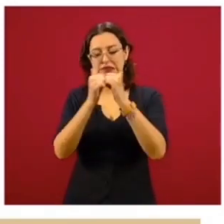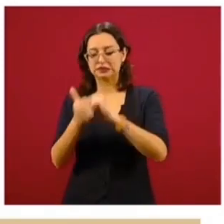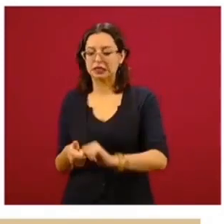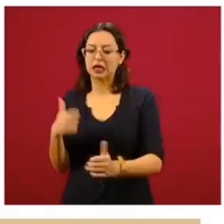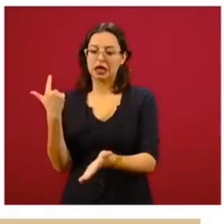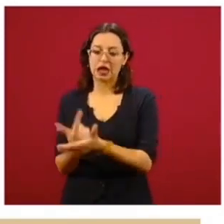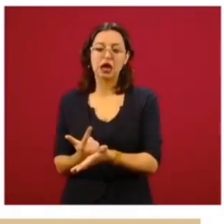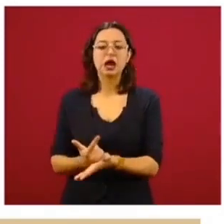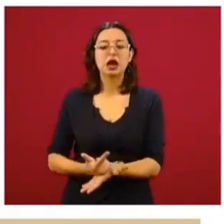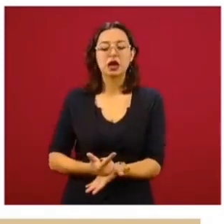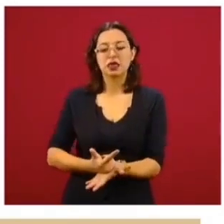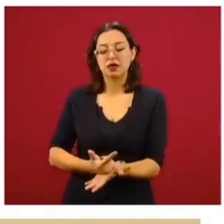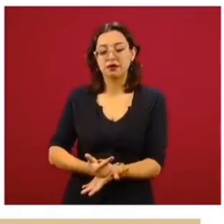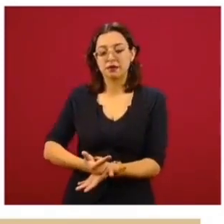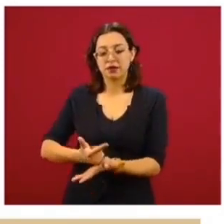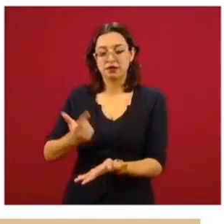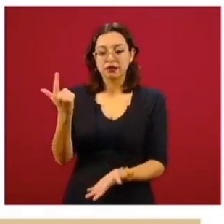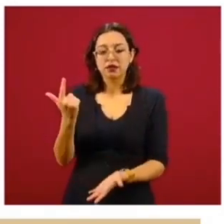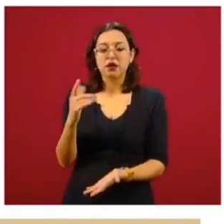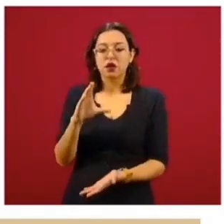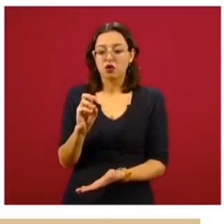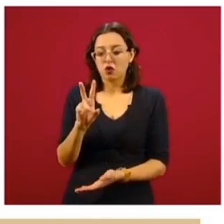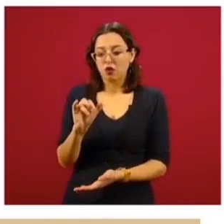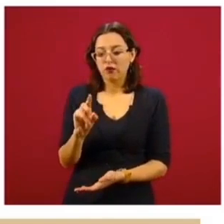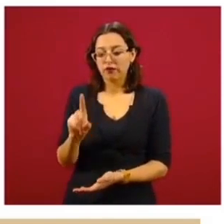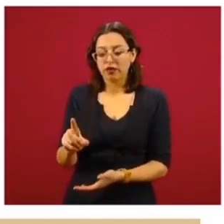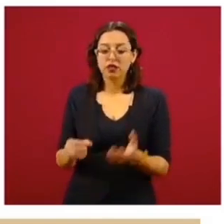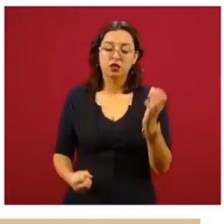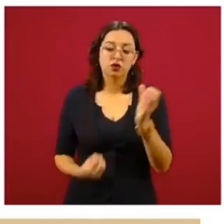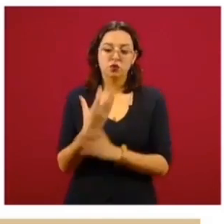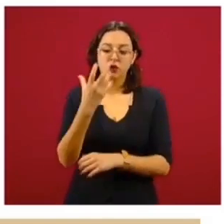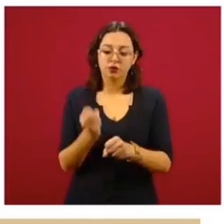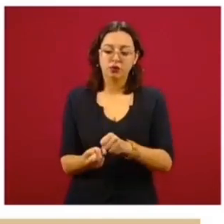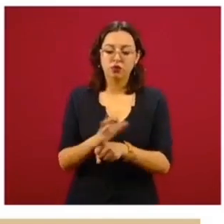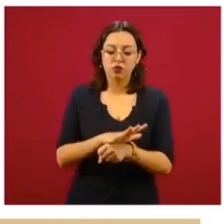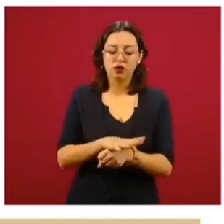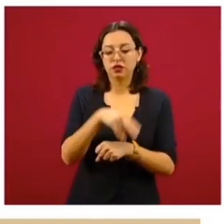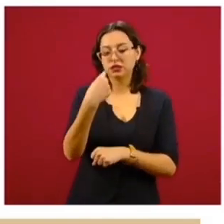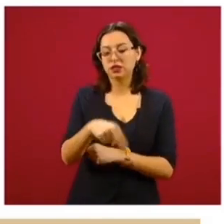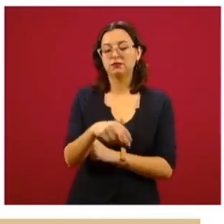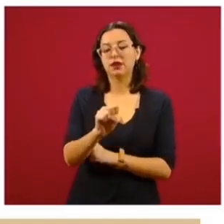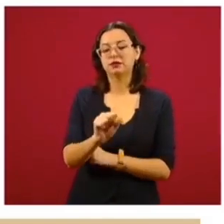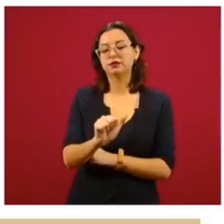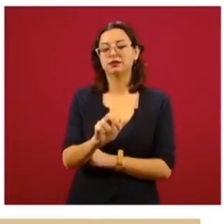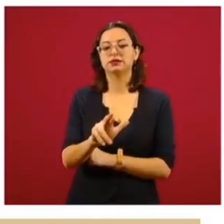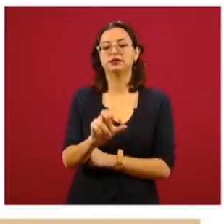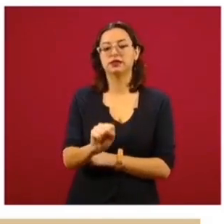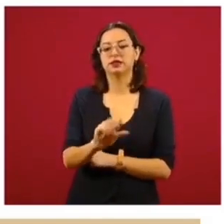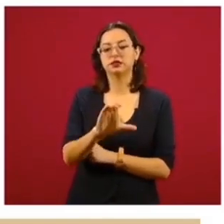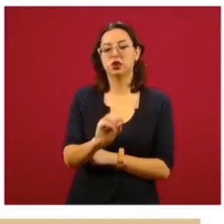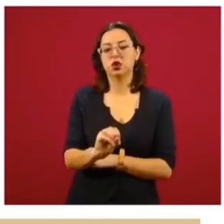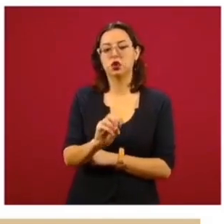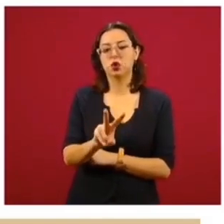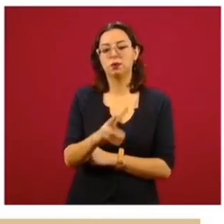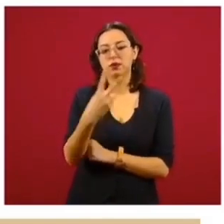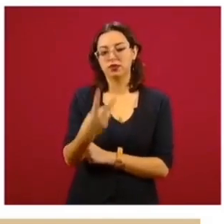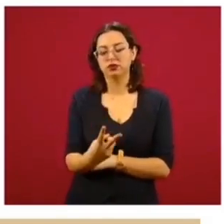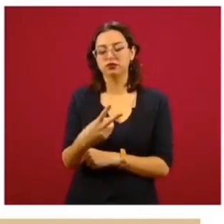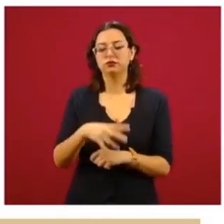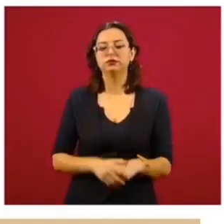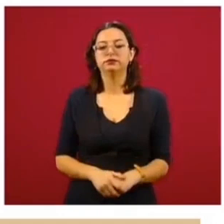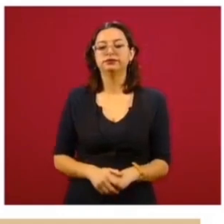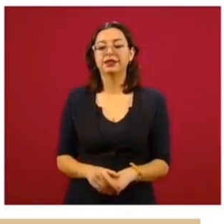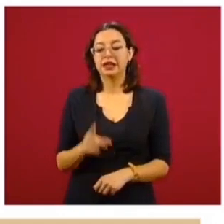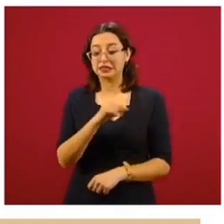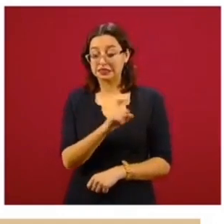esta enfermedad de esta enfermedad causada por el nuevo corona virus sars co2 se han analizado más de